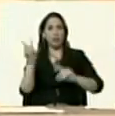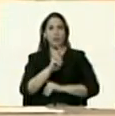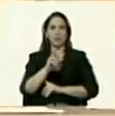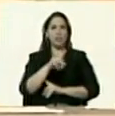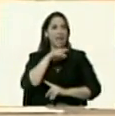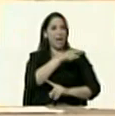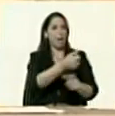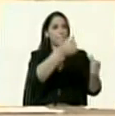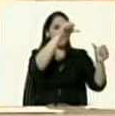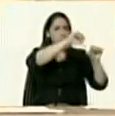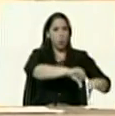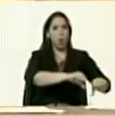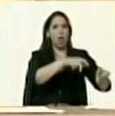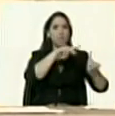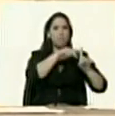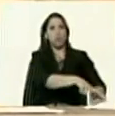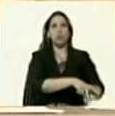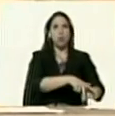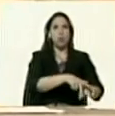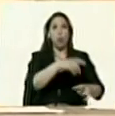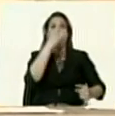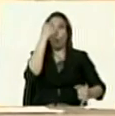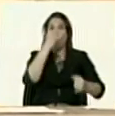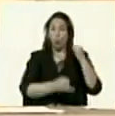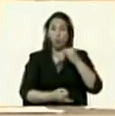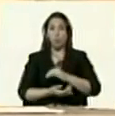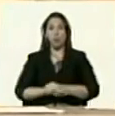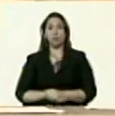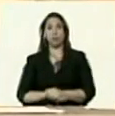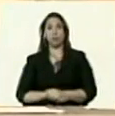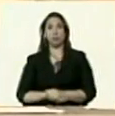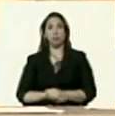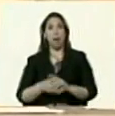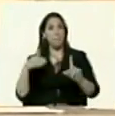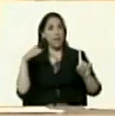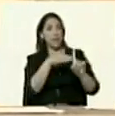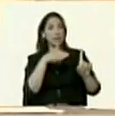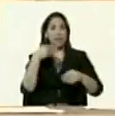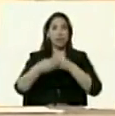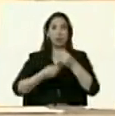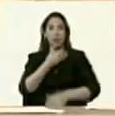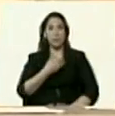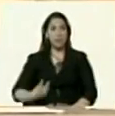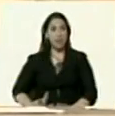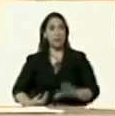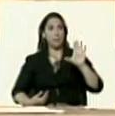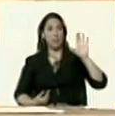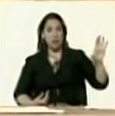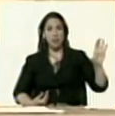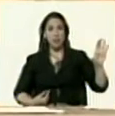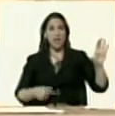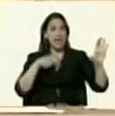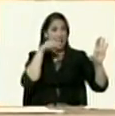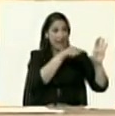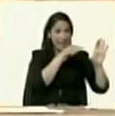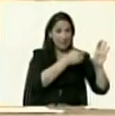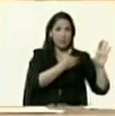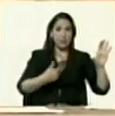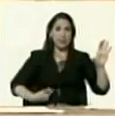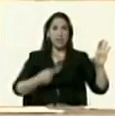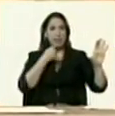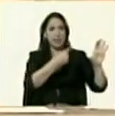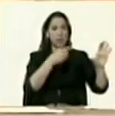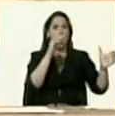a derrocar. Fue la última amenaza que le hicieron. Y ese presidente le dijo a un amigo común: